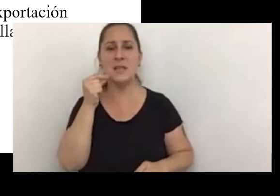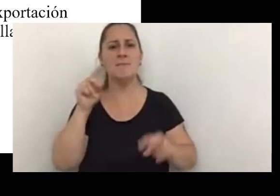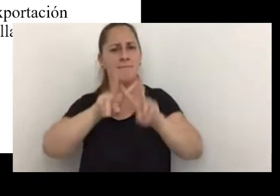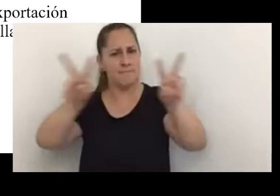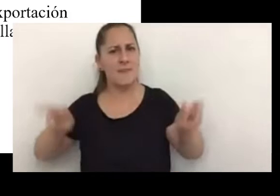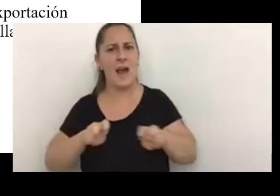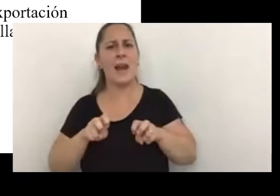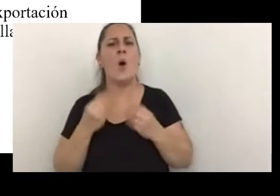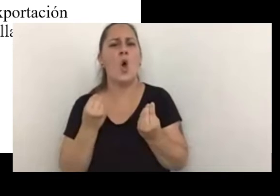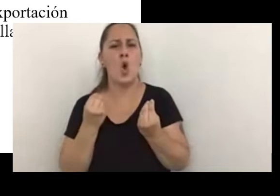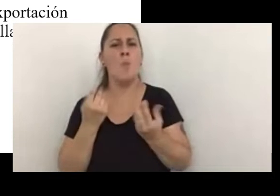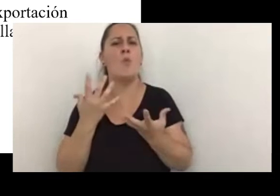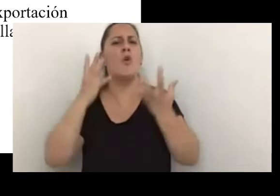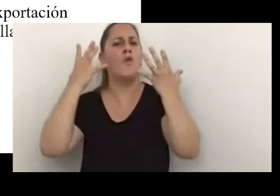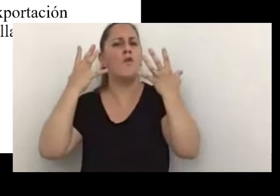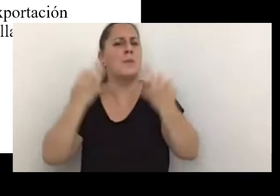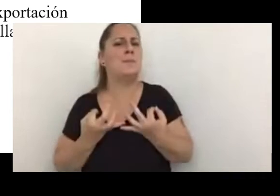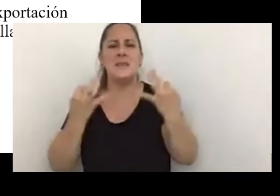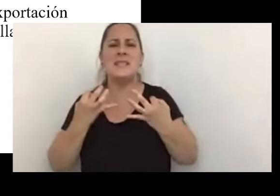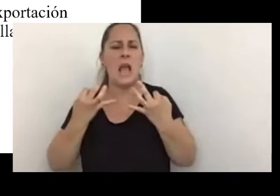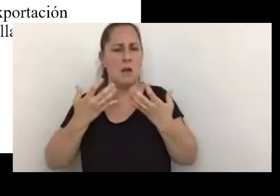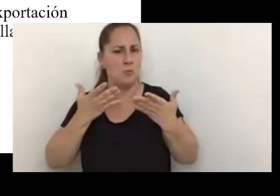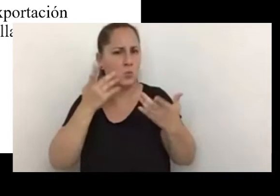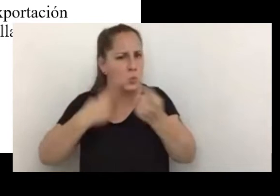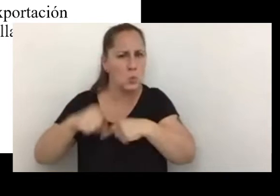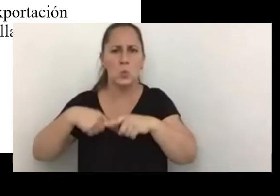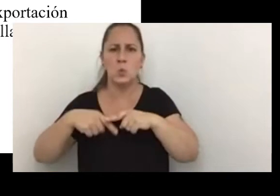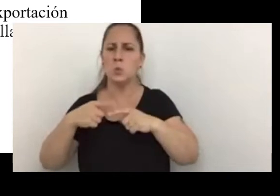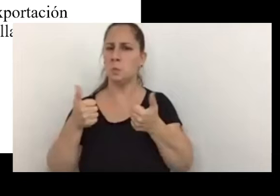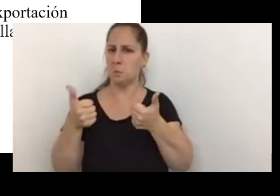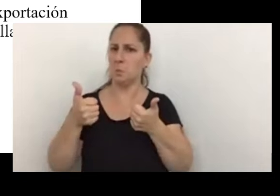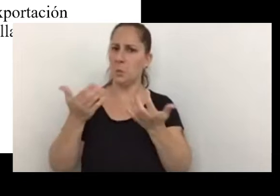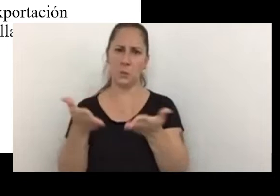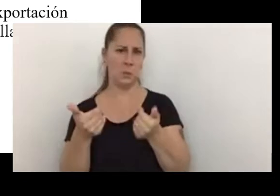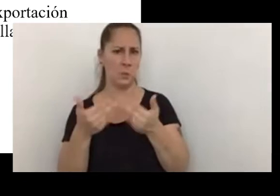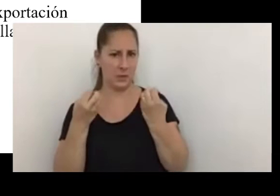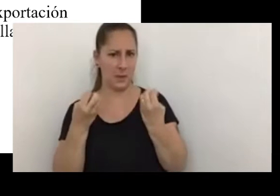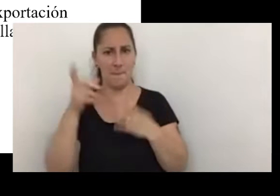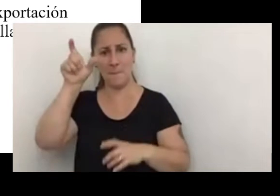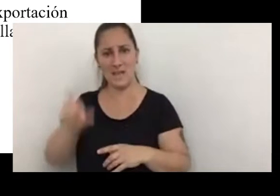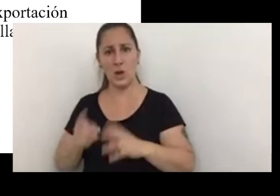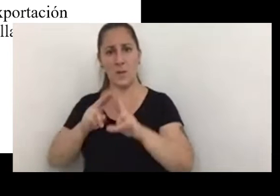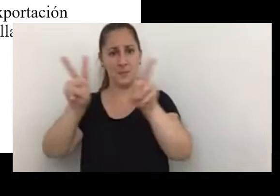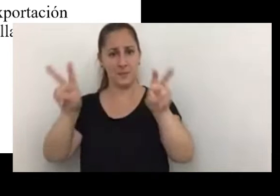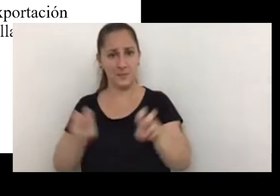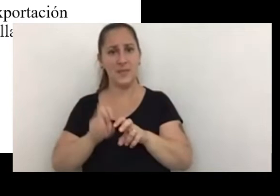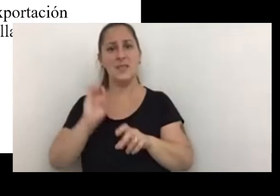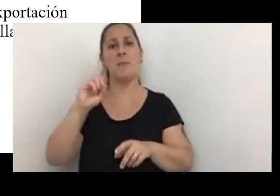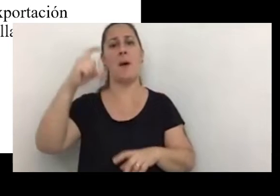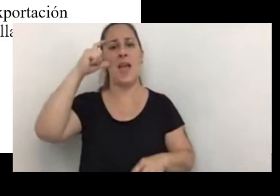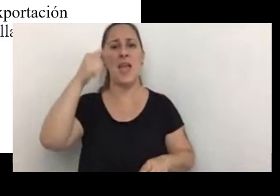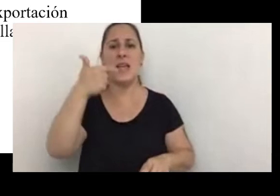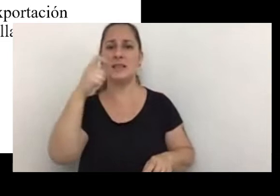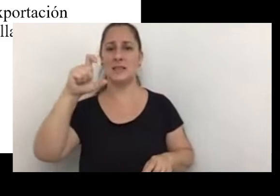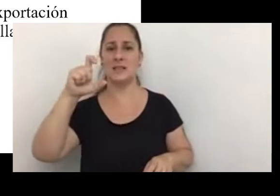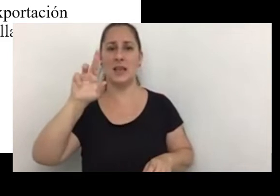una burocracia especializada y eficiente. Los recaudadores de impuestos eran conocidos como escribas. En